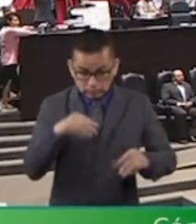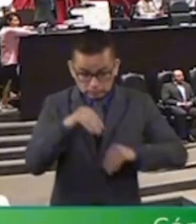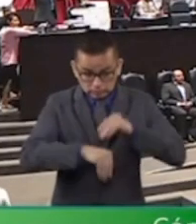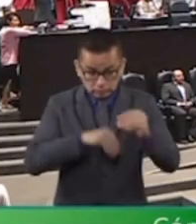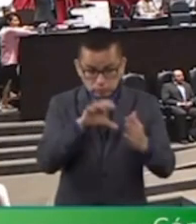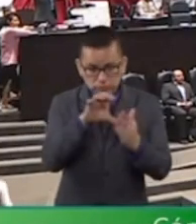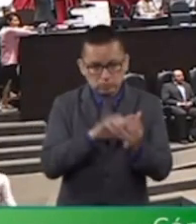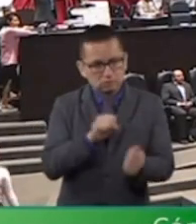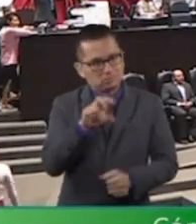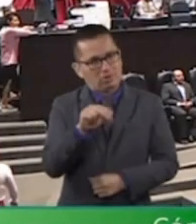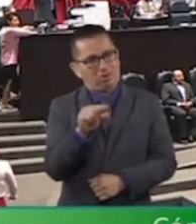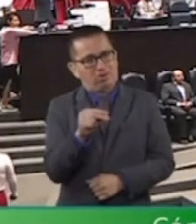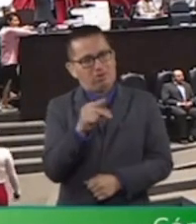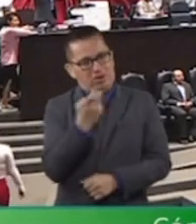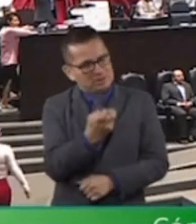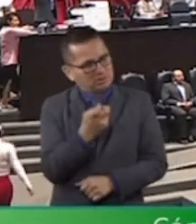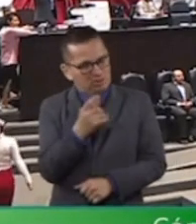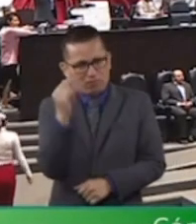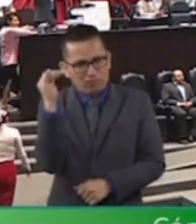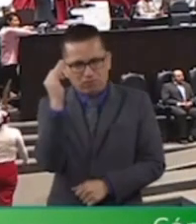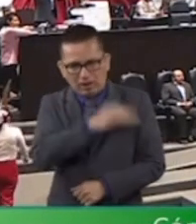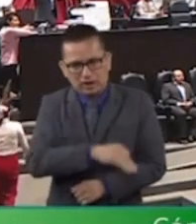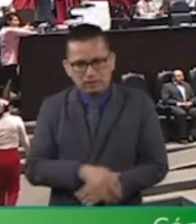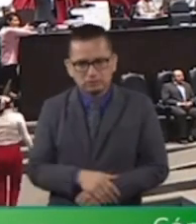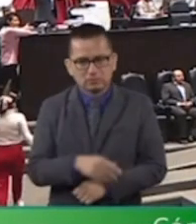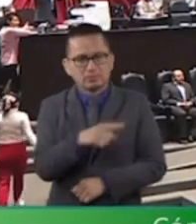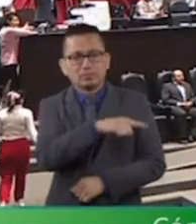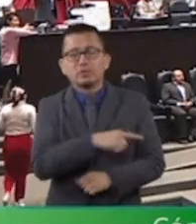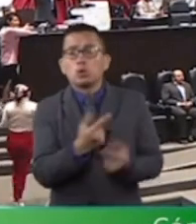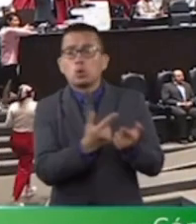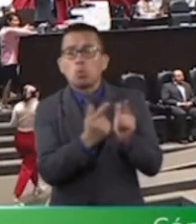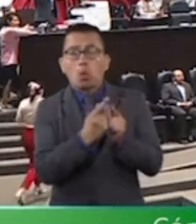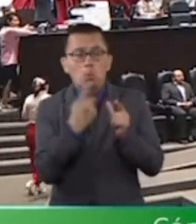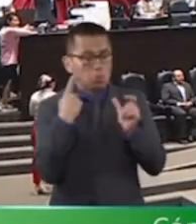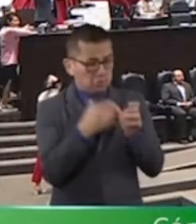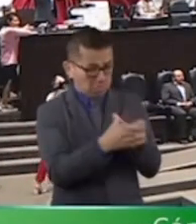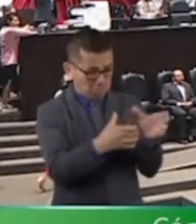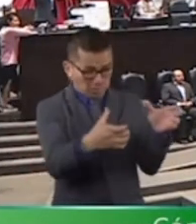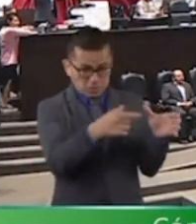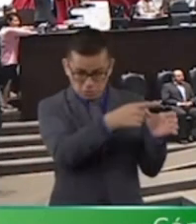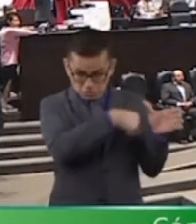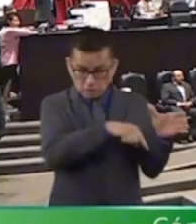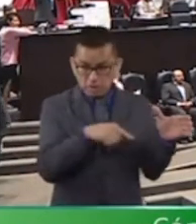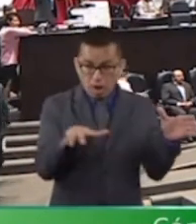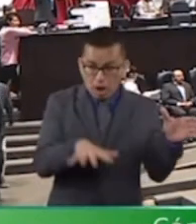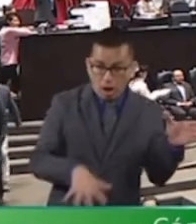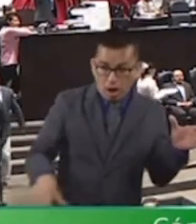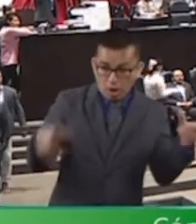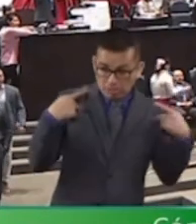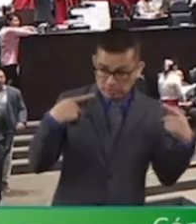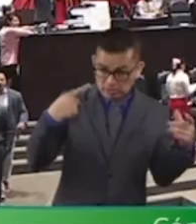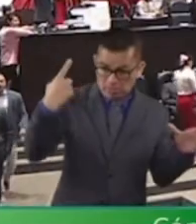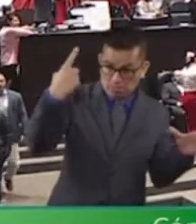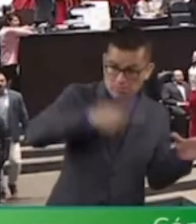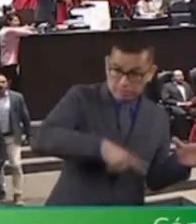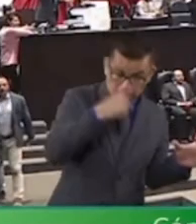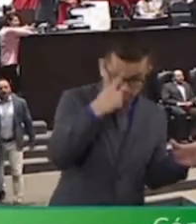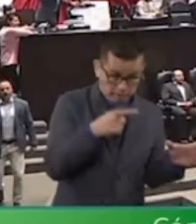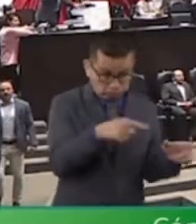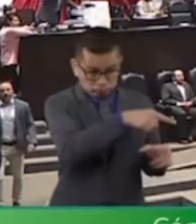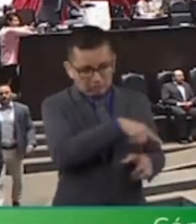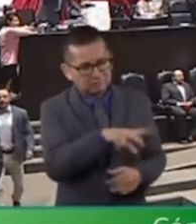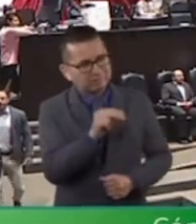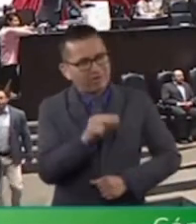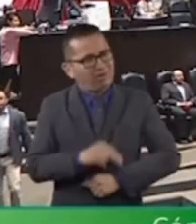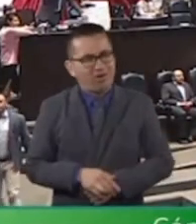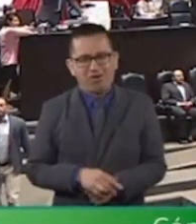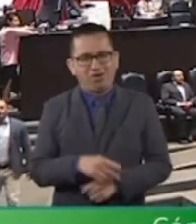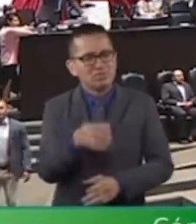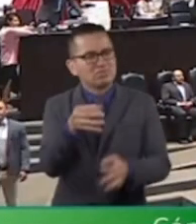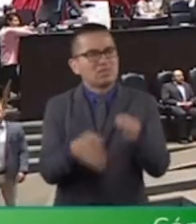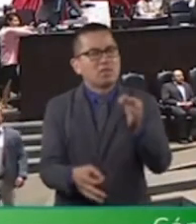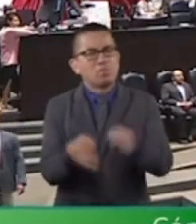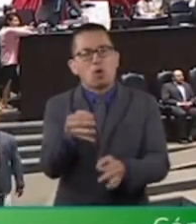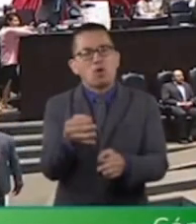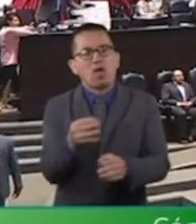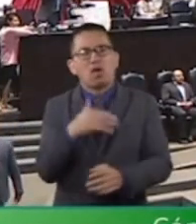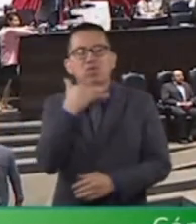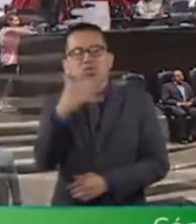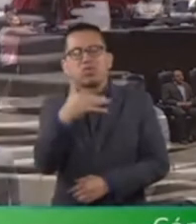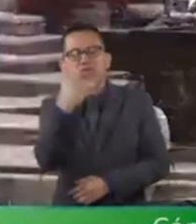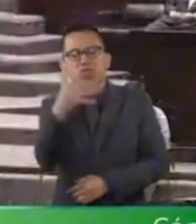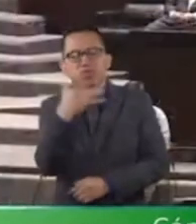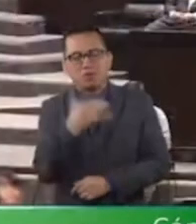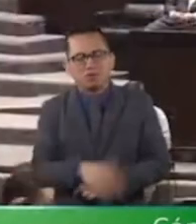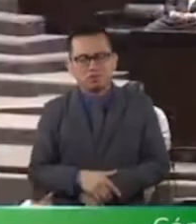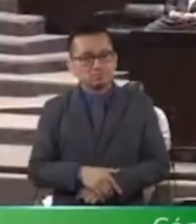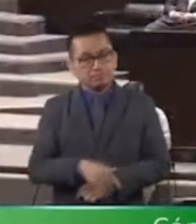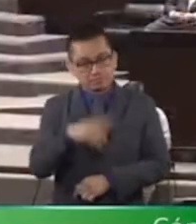manera ficticia, con una mayoría que no les dio el pueblo, que les dieron los tribunales, que los comitieron con sus